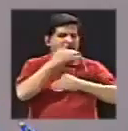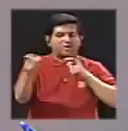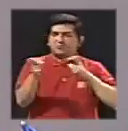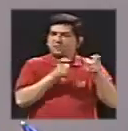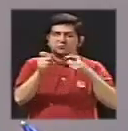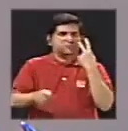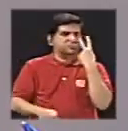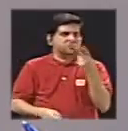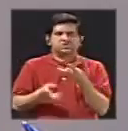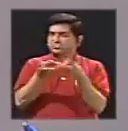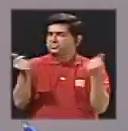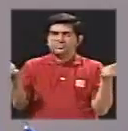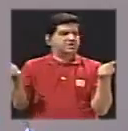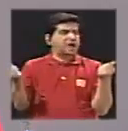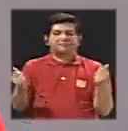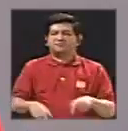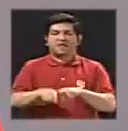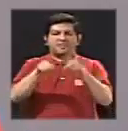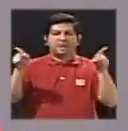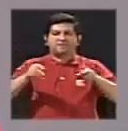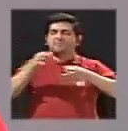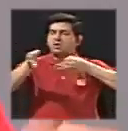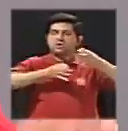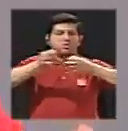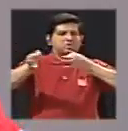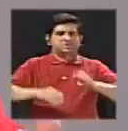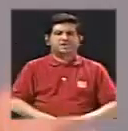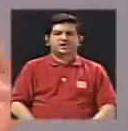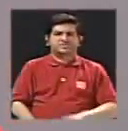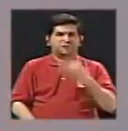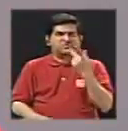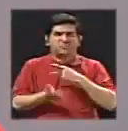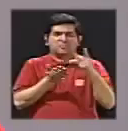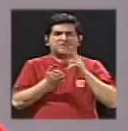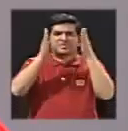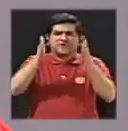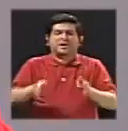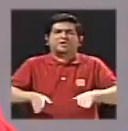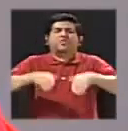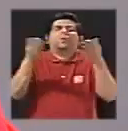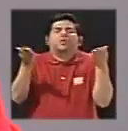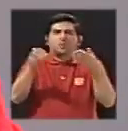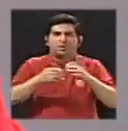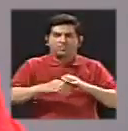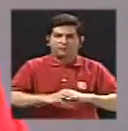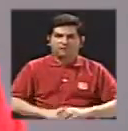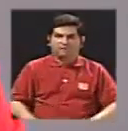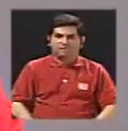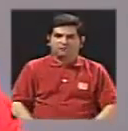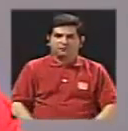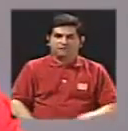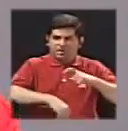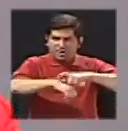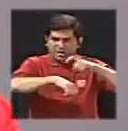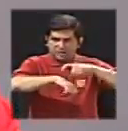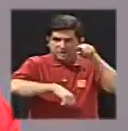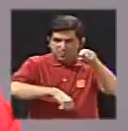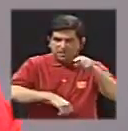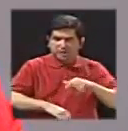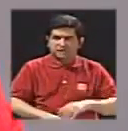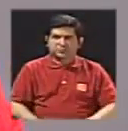había vislumbrado una solución, ni tampoco daban explicaciones de cómo se le iba a pagar a esos compañeros. Y resulta que entonces, en ese